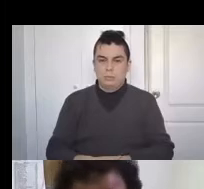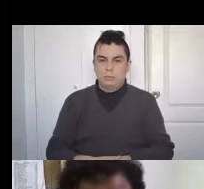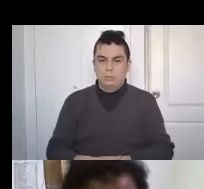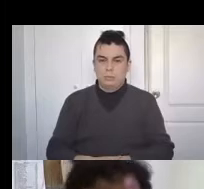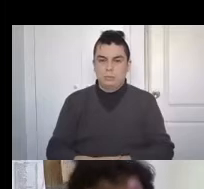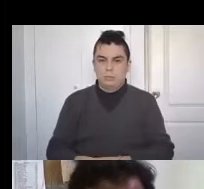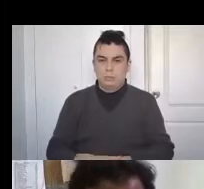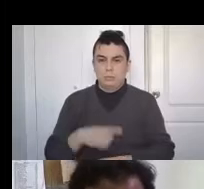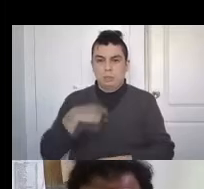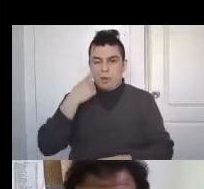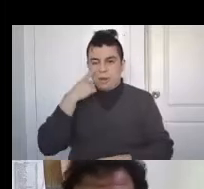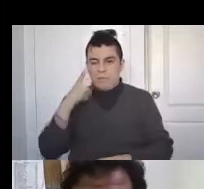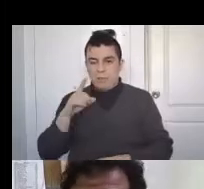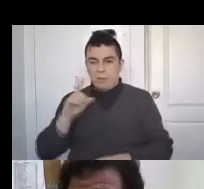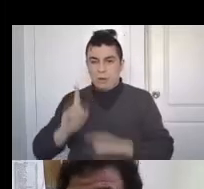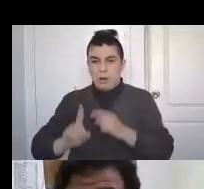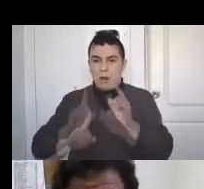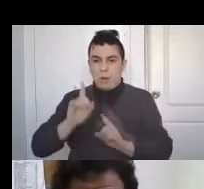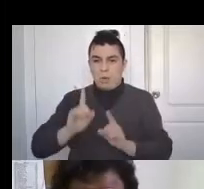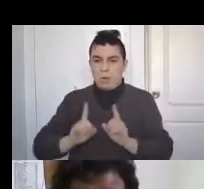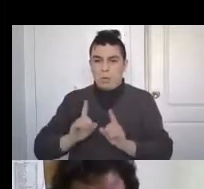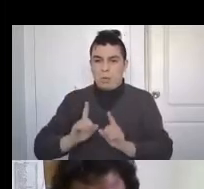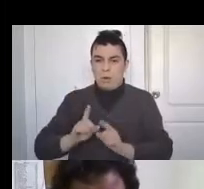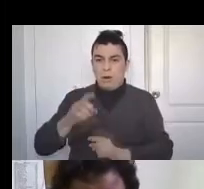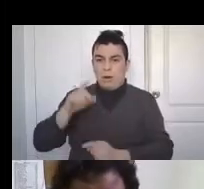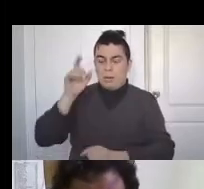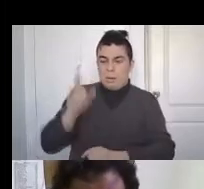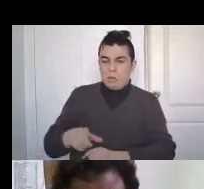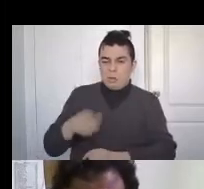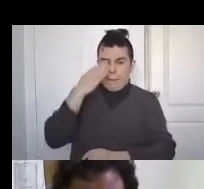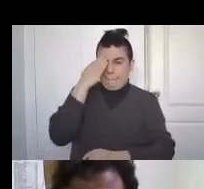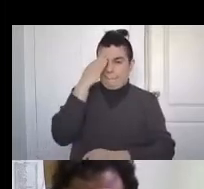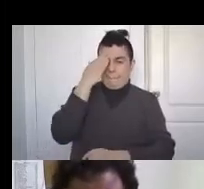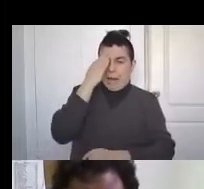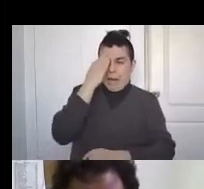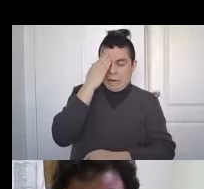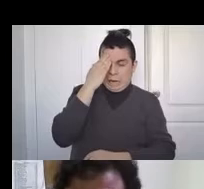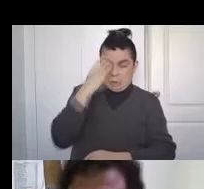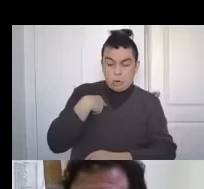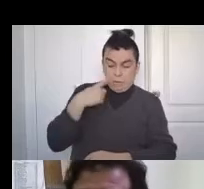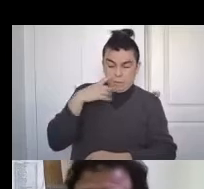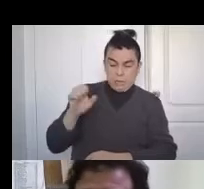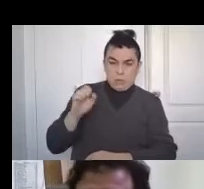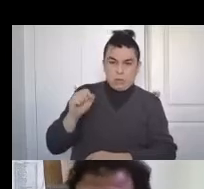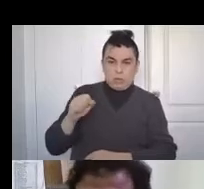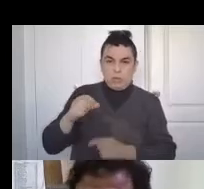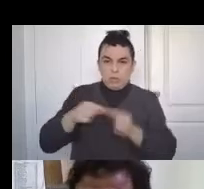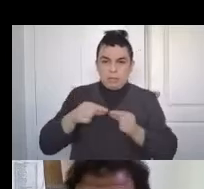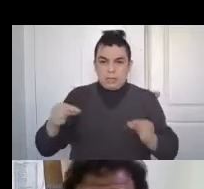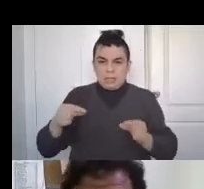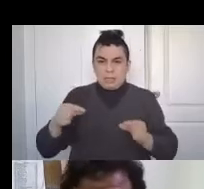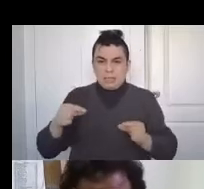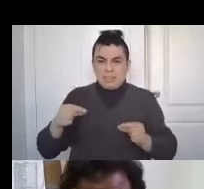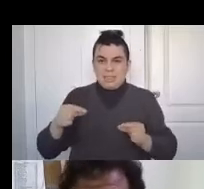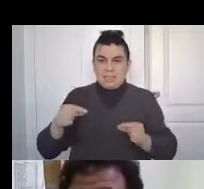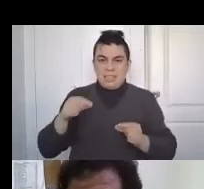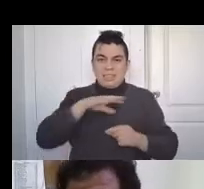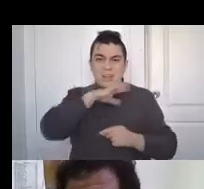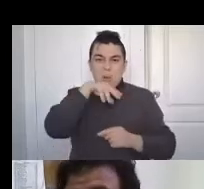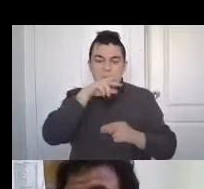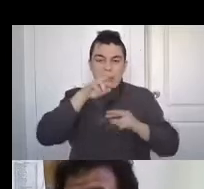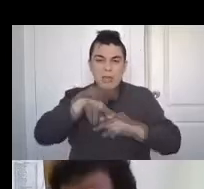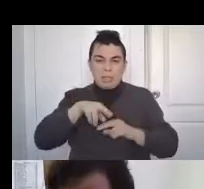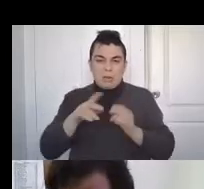personas malintencionadas vendiendo test de antígenos, ¿cierto?, usando esta metodología. Y esta metodología